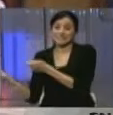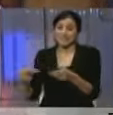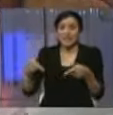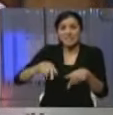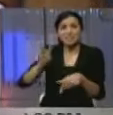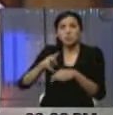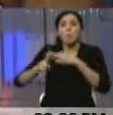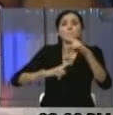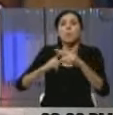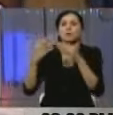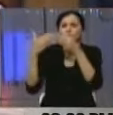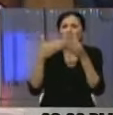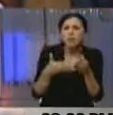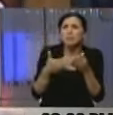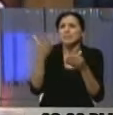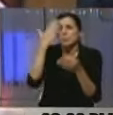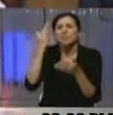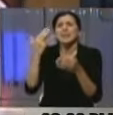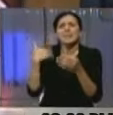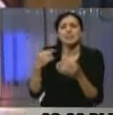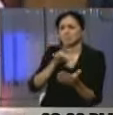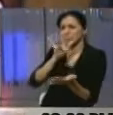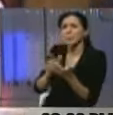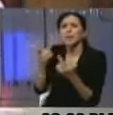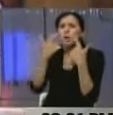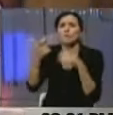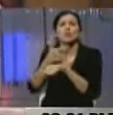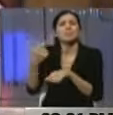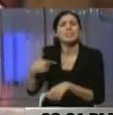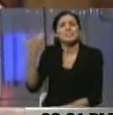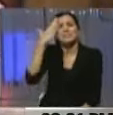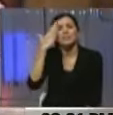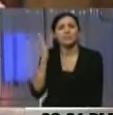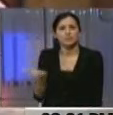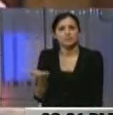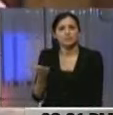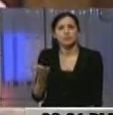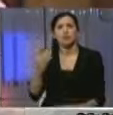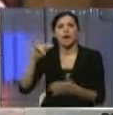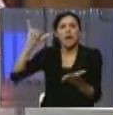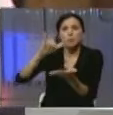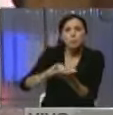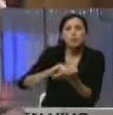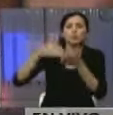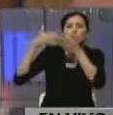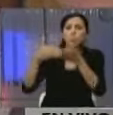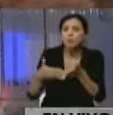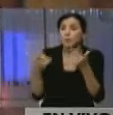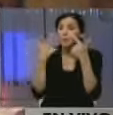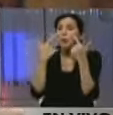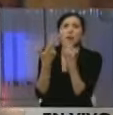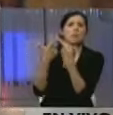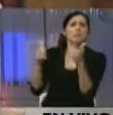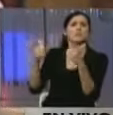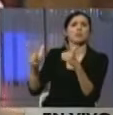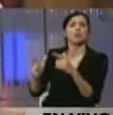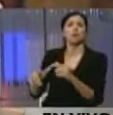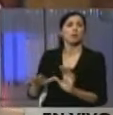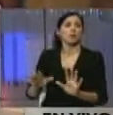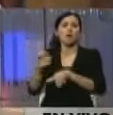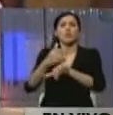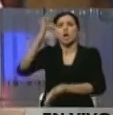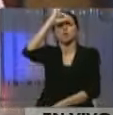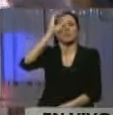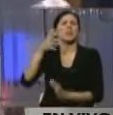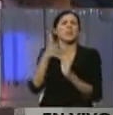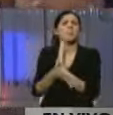en los puertos y a dónde se dirige lo que está en los puertos. Y el control de lo que está en los puertos. No pueden haber puertos a la libre, que no se sepa qué